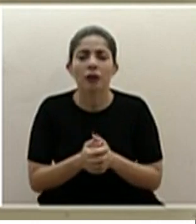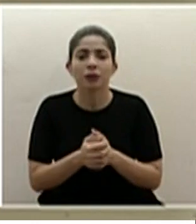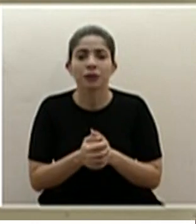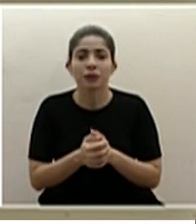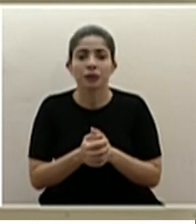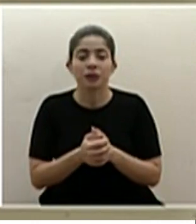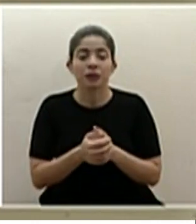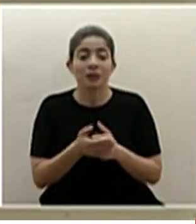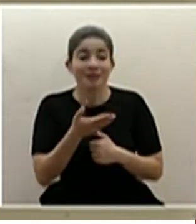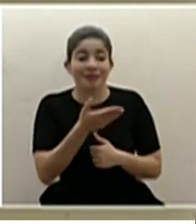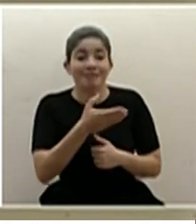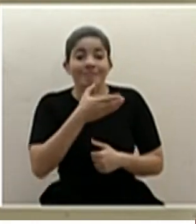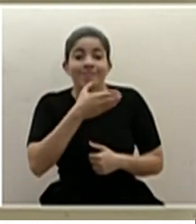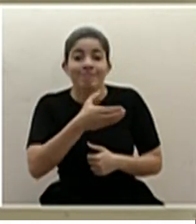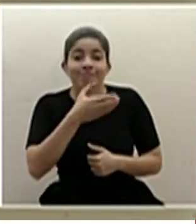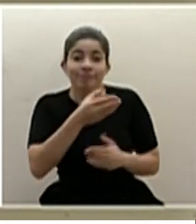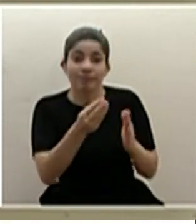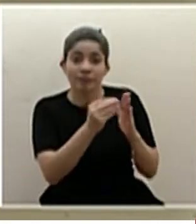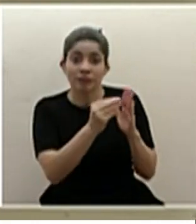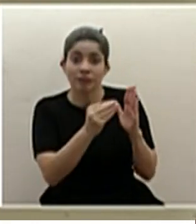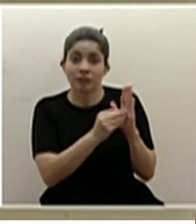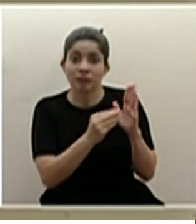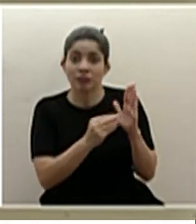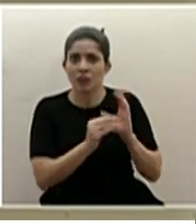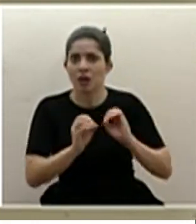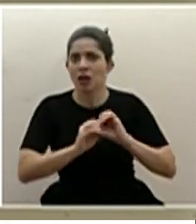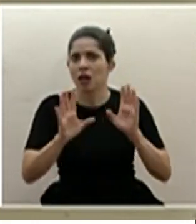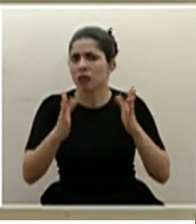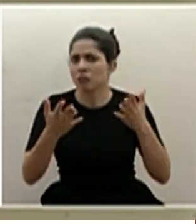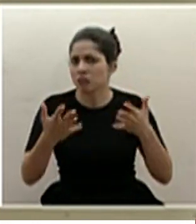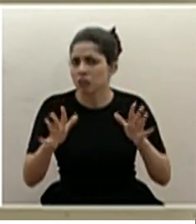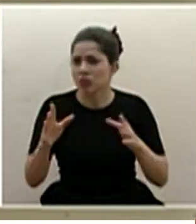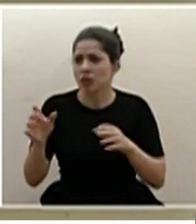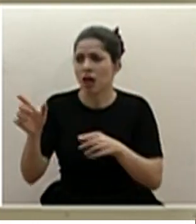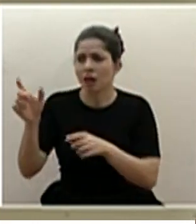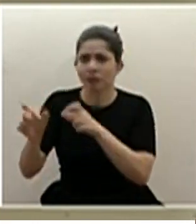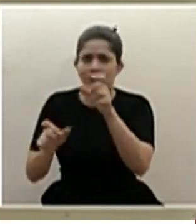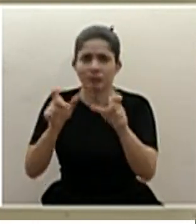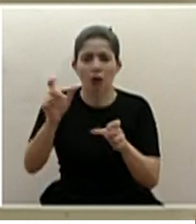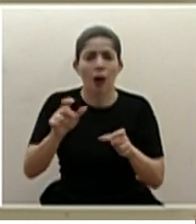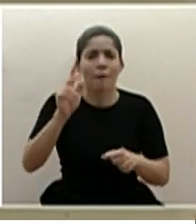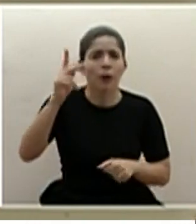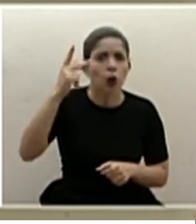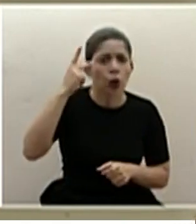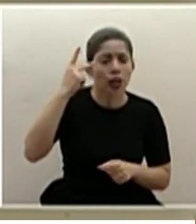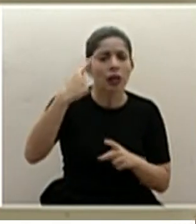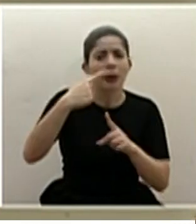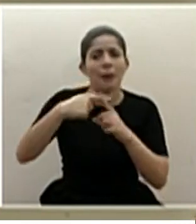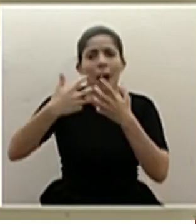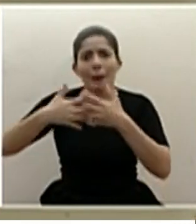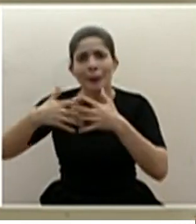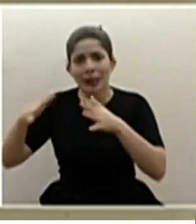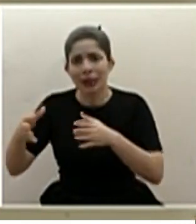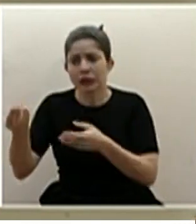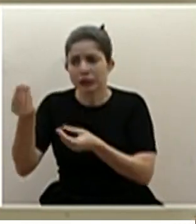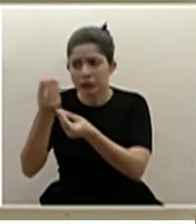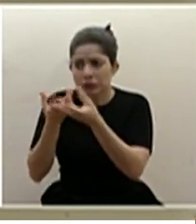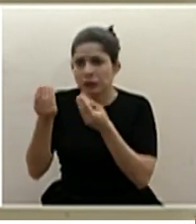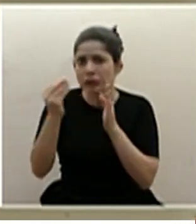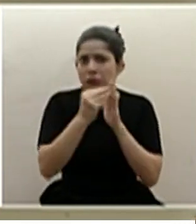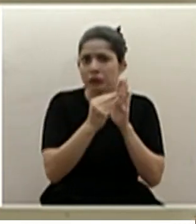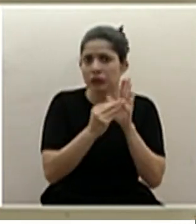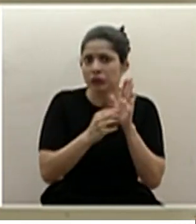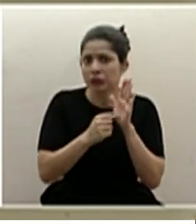estas recomendaciones tan claras que han hecho los diferentes actores políticos y actores empresariales, y